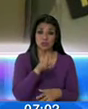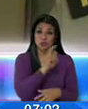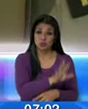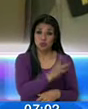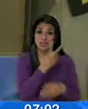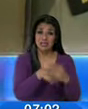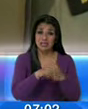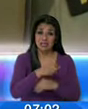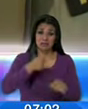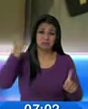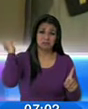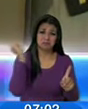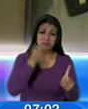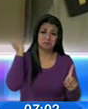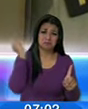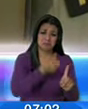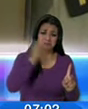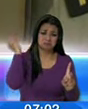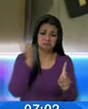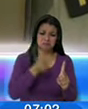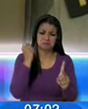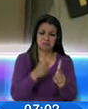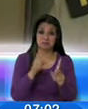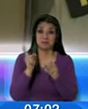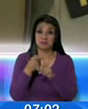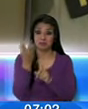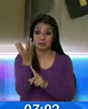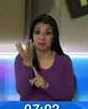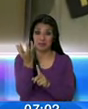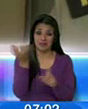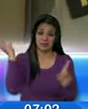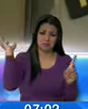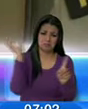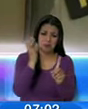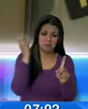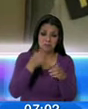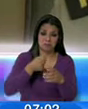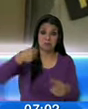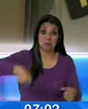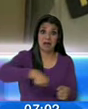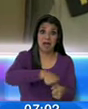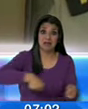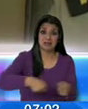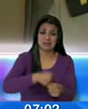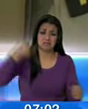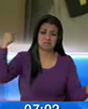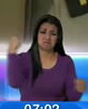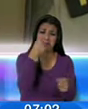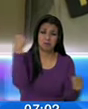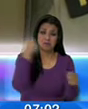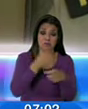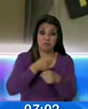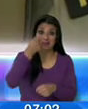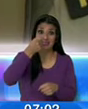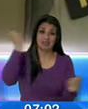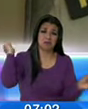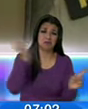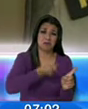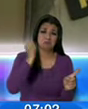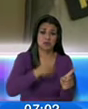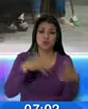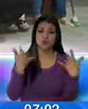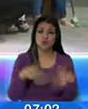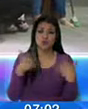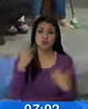con una piedra, con un martillo, con una plancha, con varios objetos, produciendo la muerte de sus